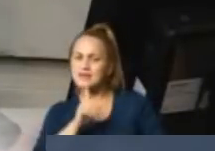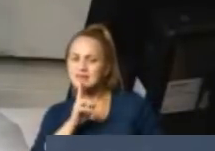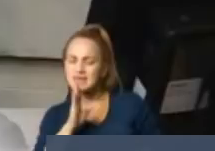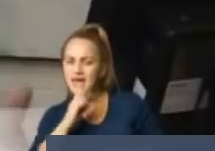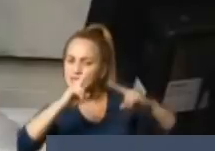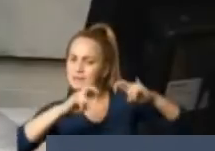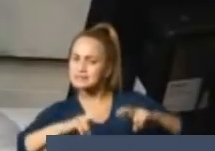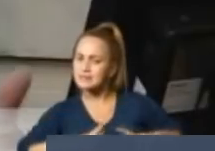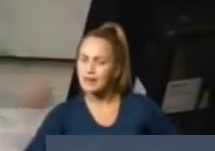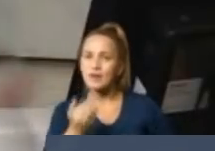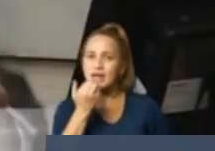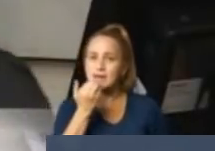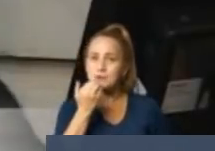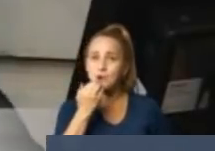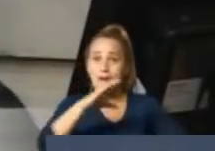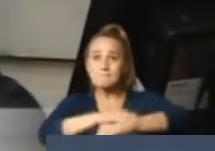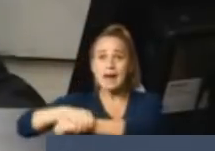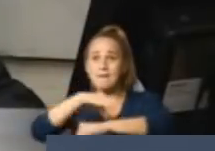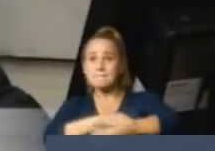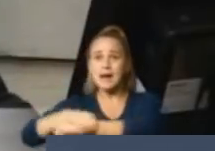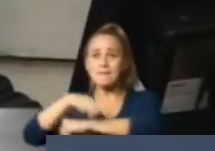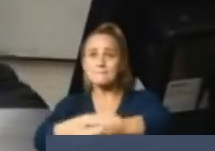que miles de jóvenes detenidos